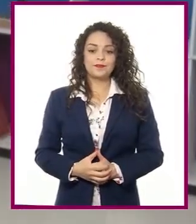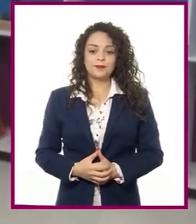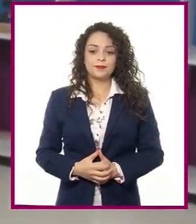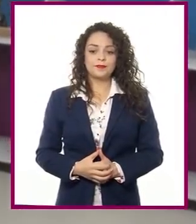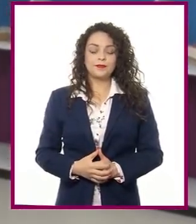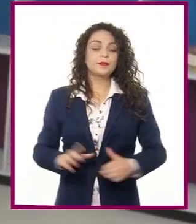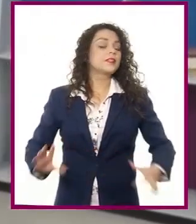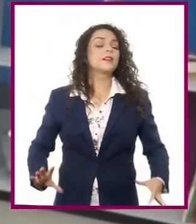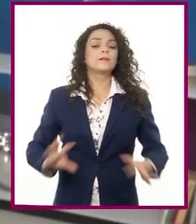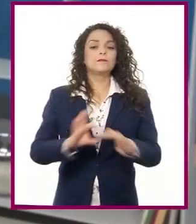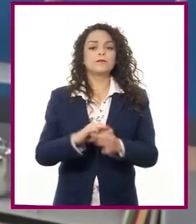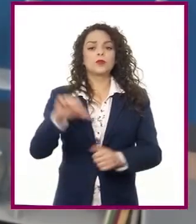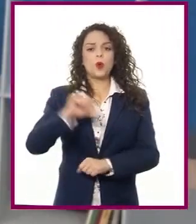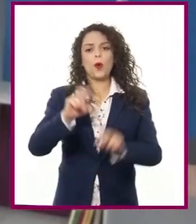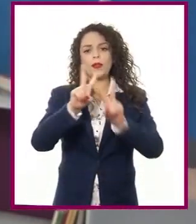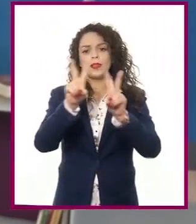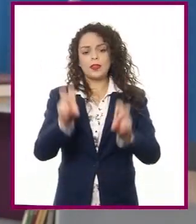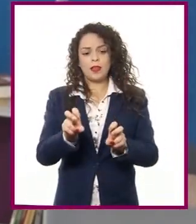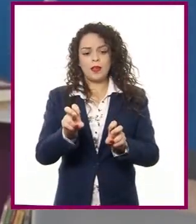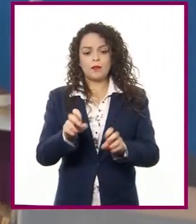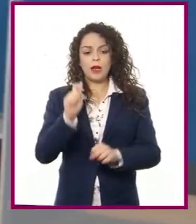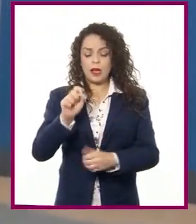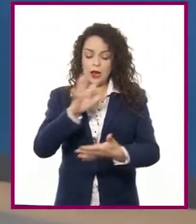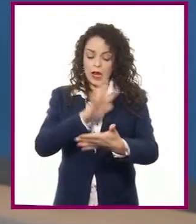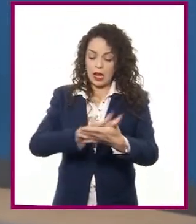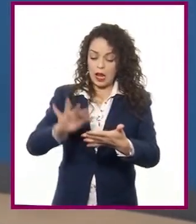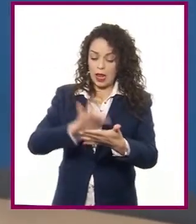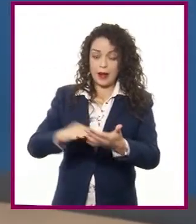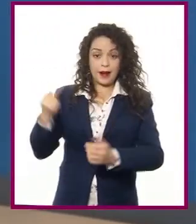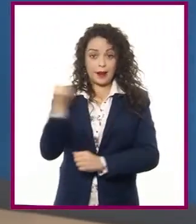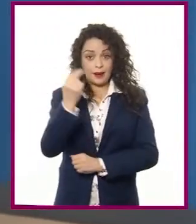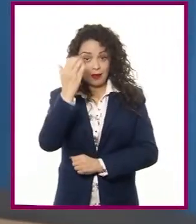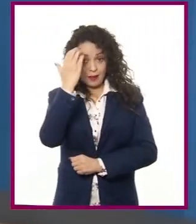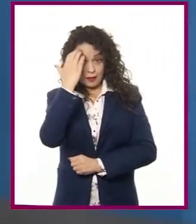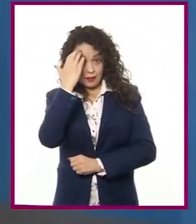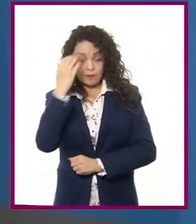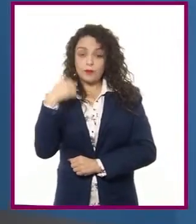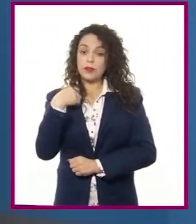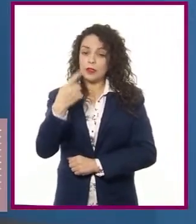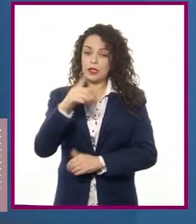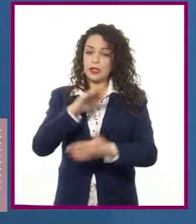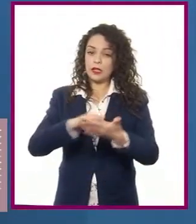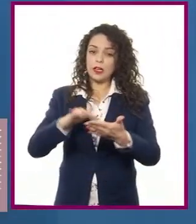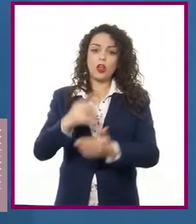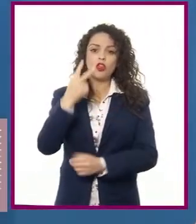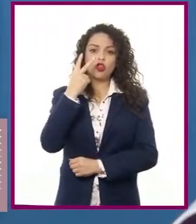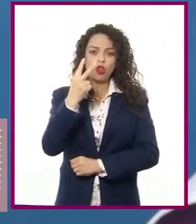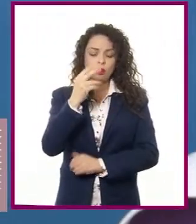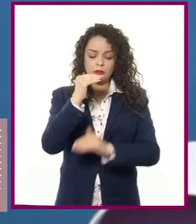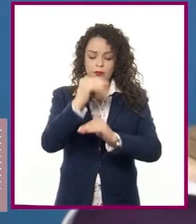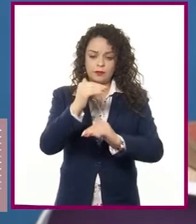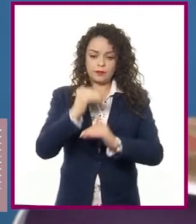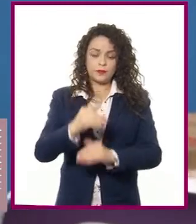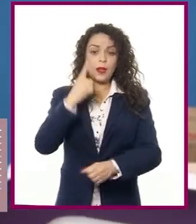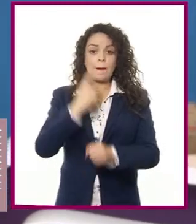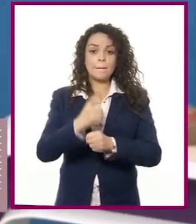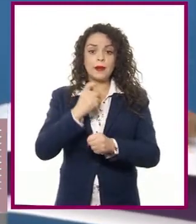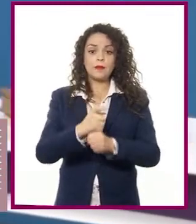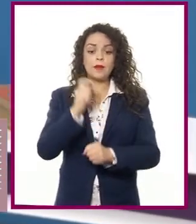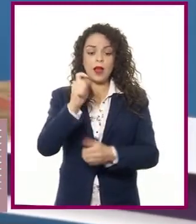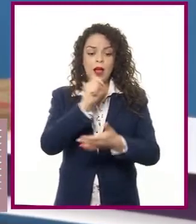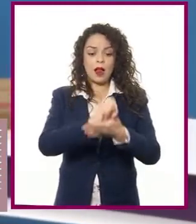Relacionado con el tema de hoy, en nuestra sección Leer para Conocer, leeré dos fragmentos. El primero es un artículo de Laura